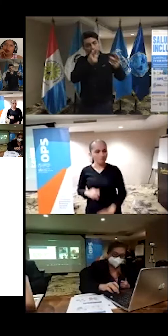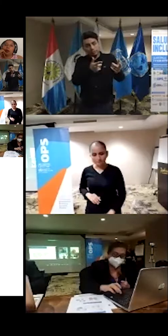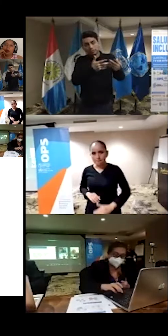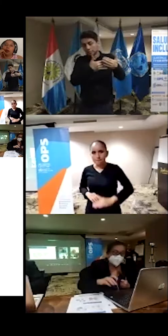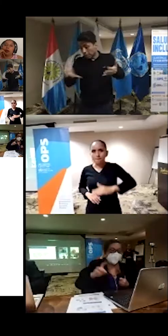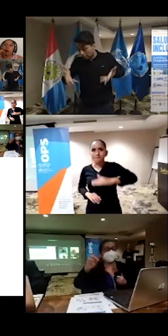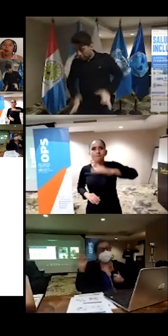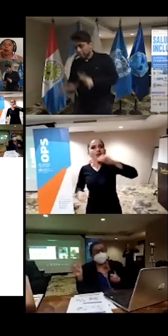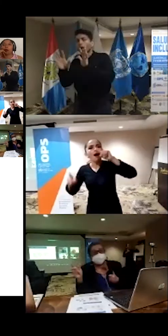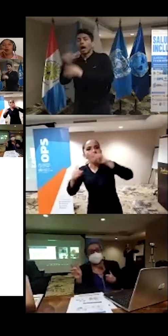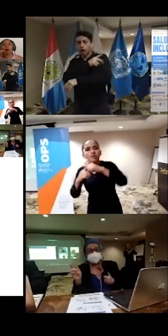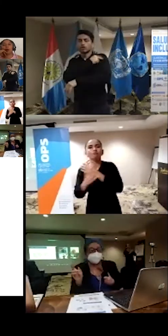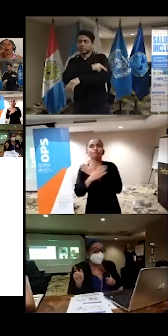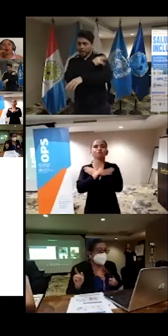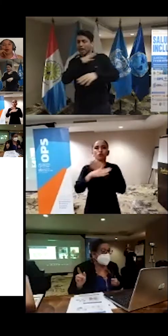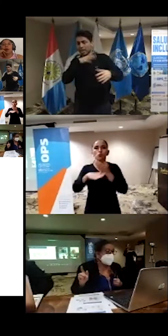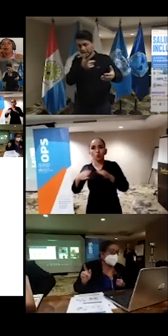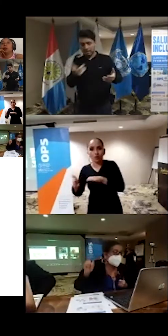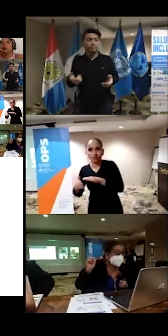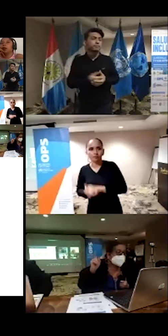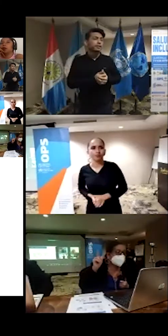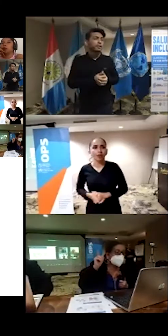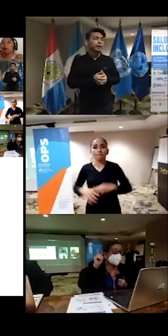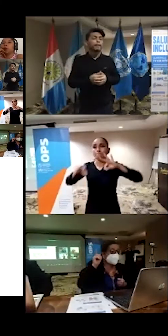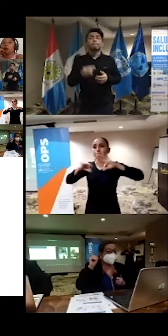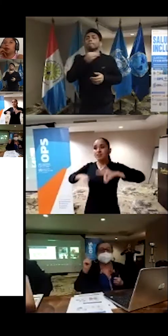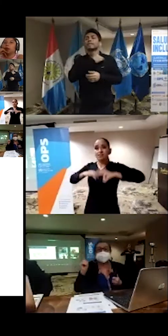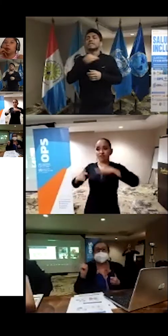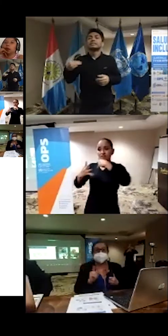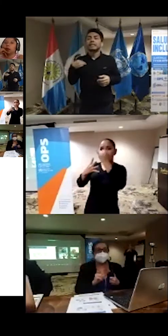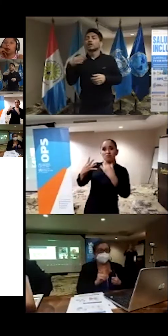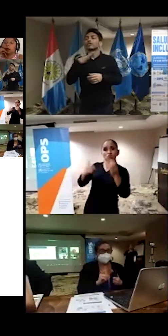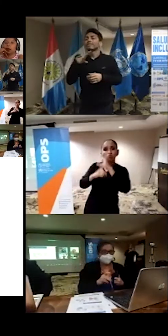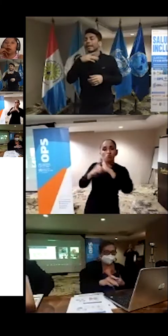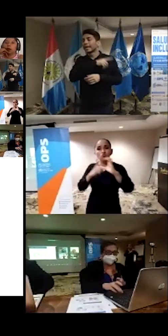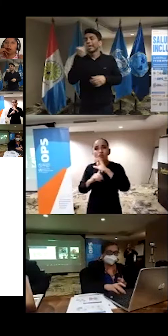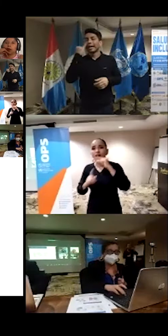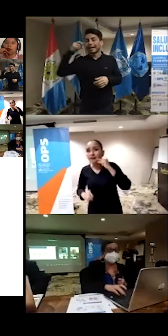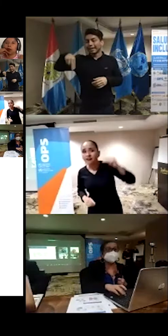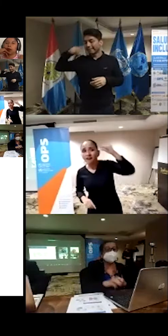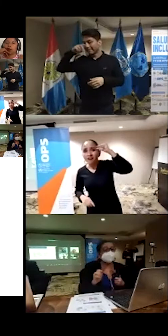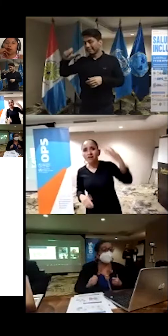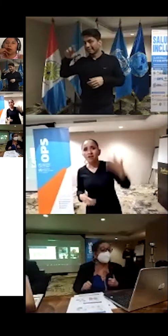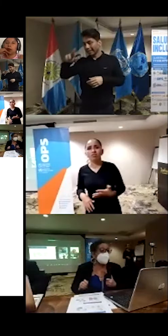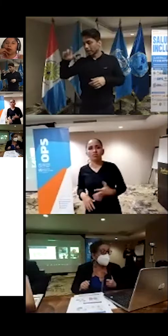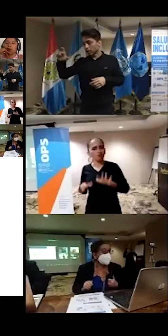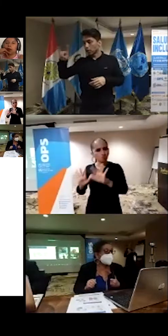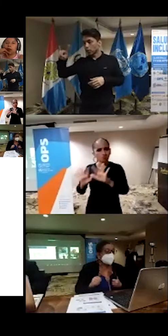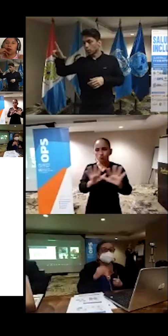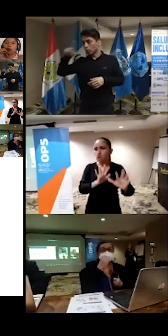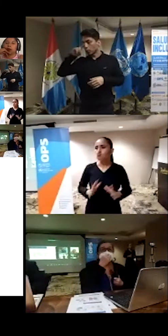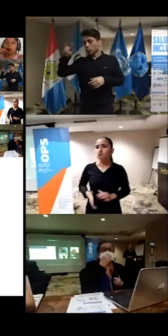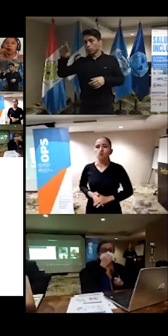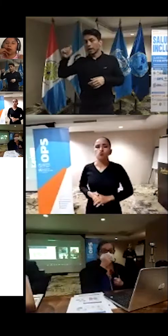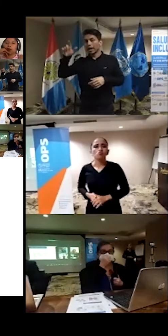muerte. Hablamos también en el Ministerio de Interculturalidad y Género. Son situaciones que muchas